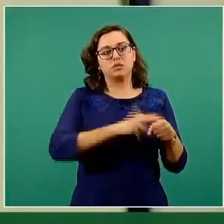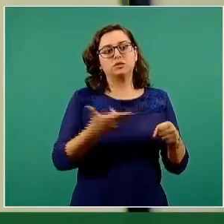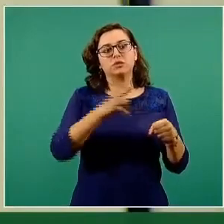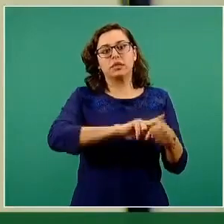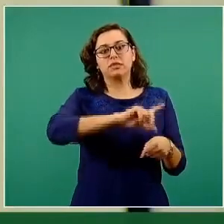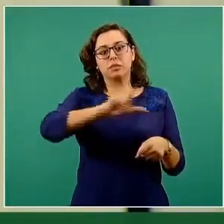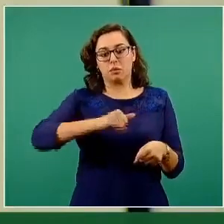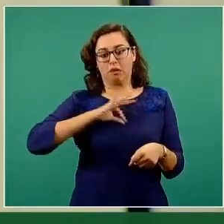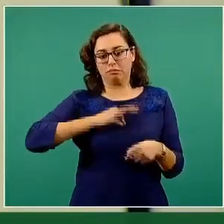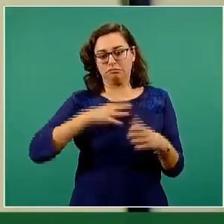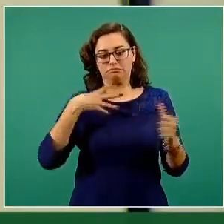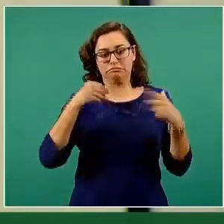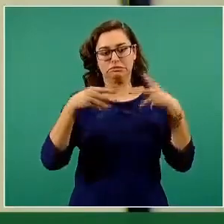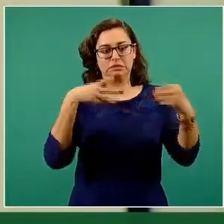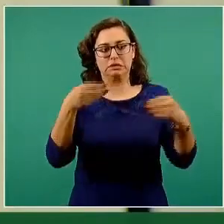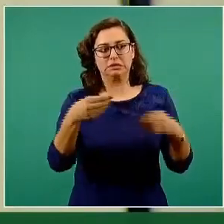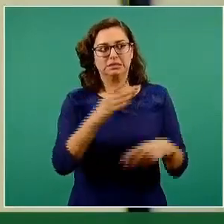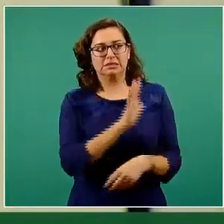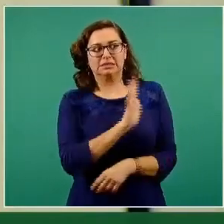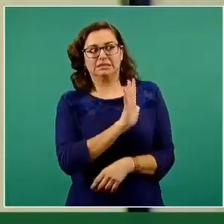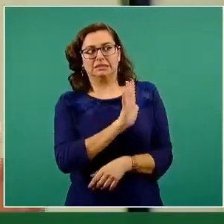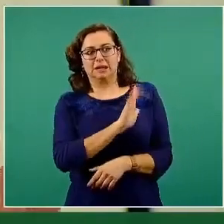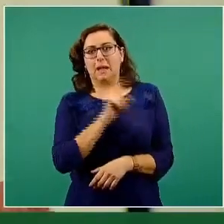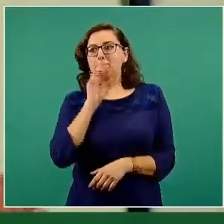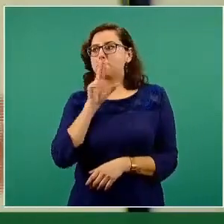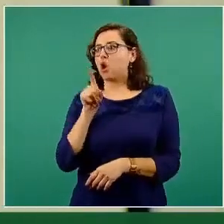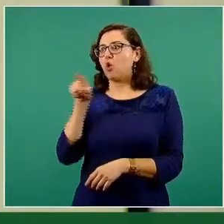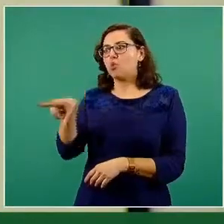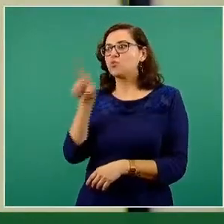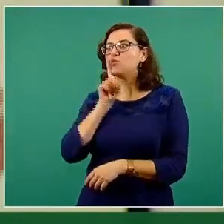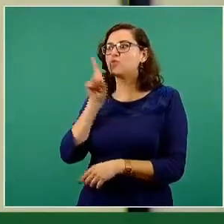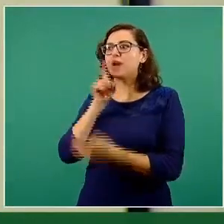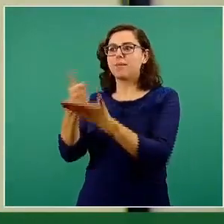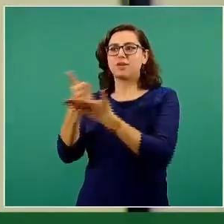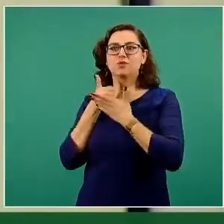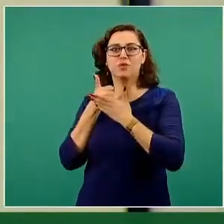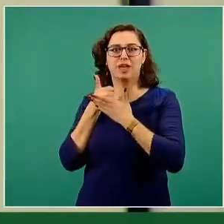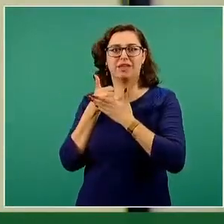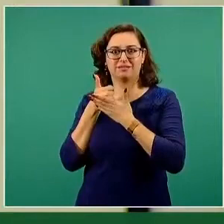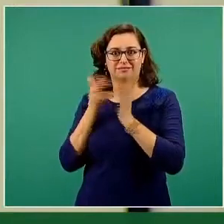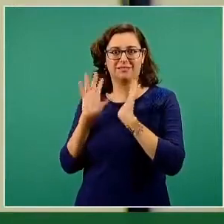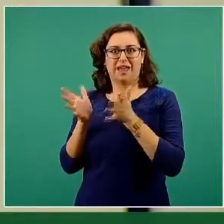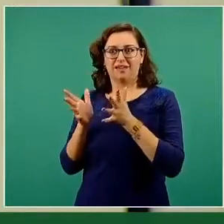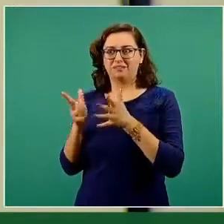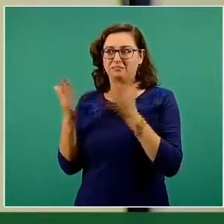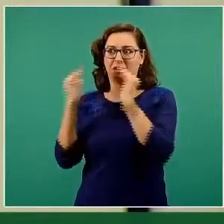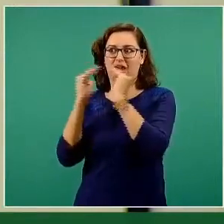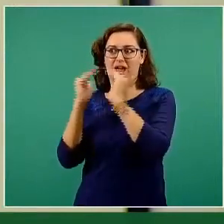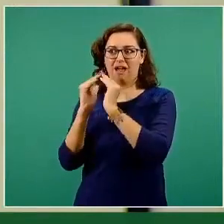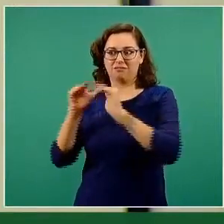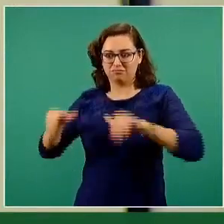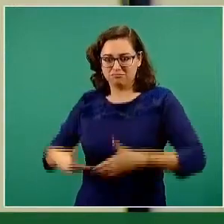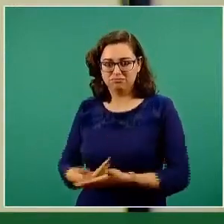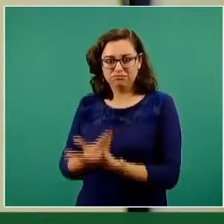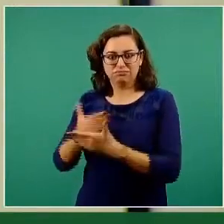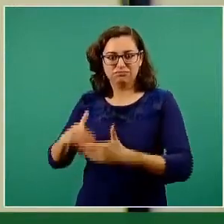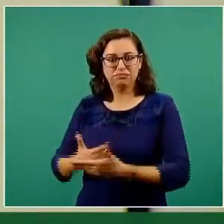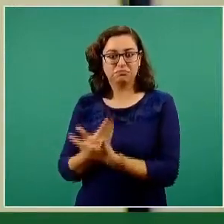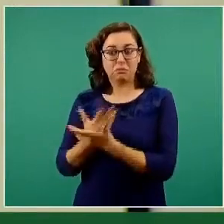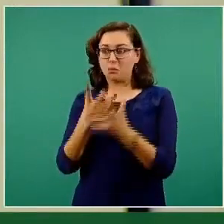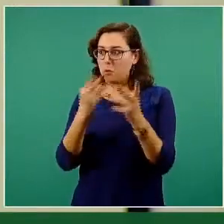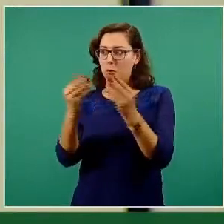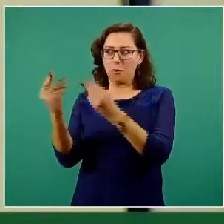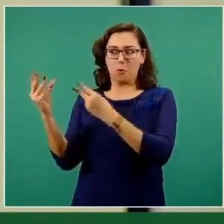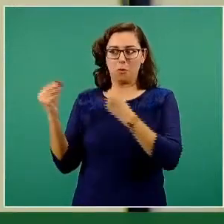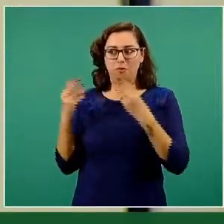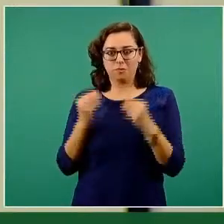nos mencionaba la doctora hace 2 días que se le iba a decir a los doctores para que se transmitiera el mensaje, pero muchos están asistiendo con parteras